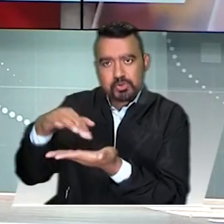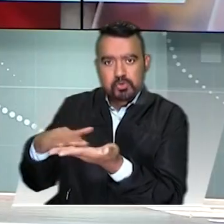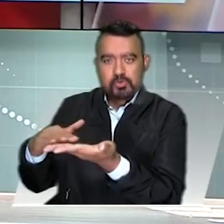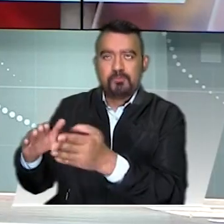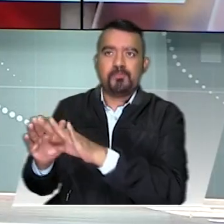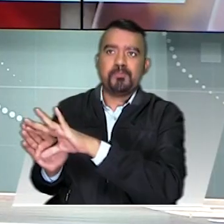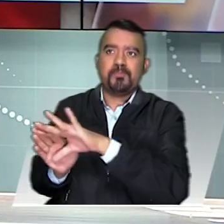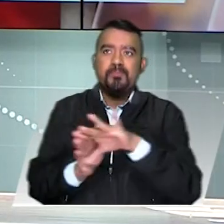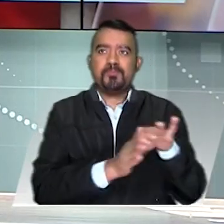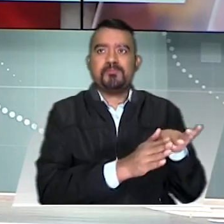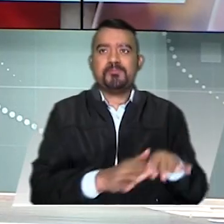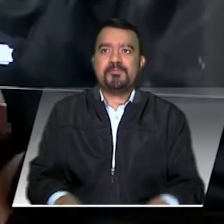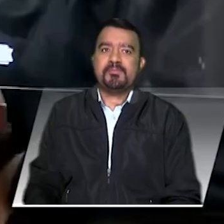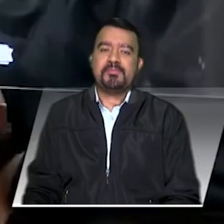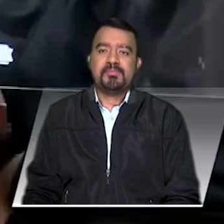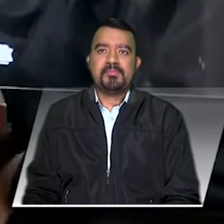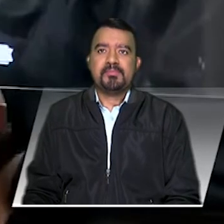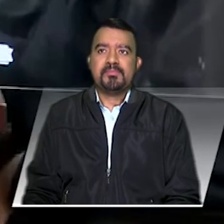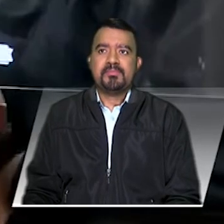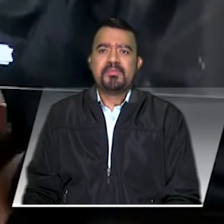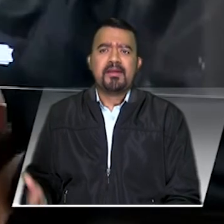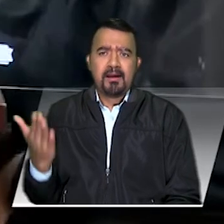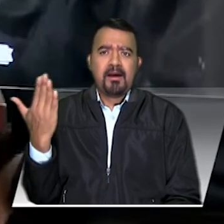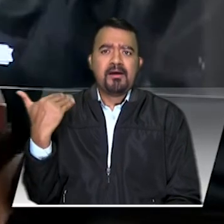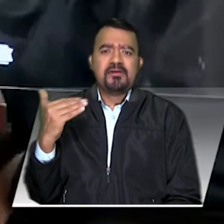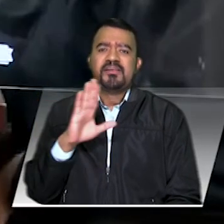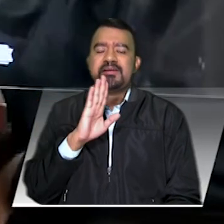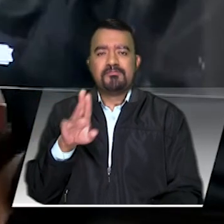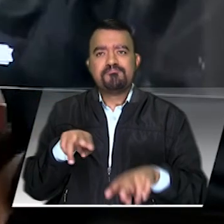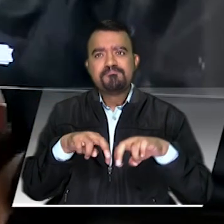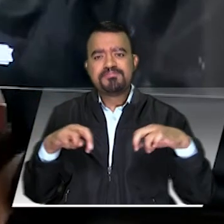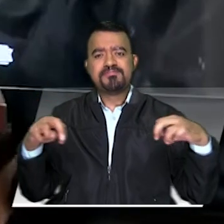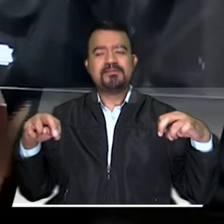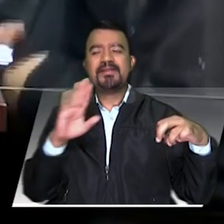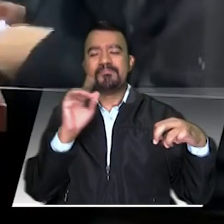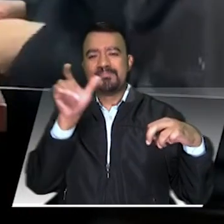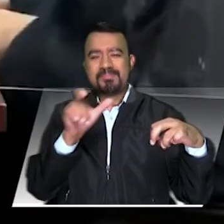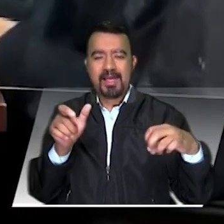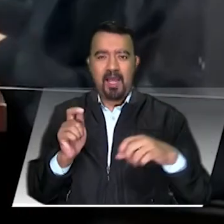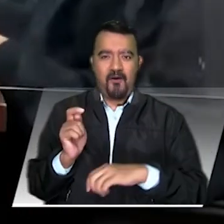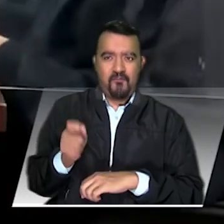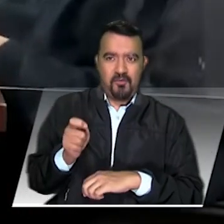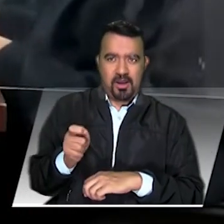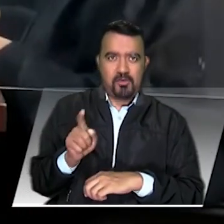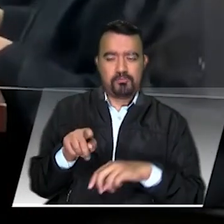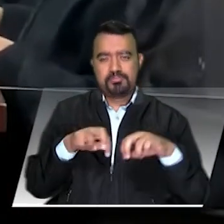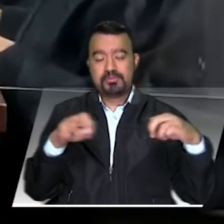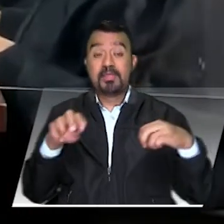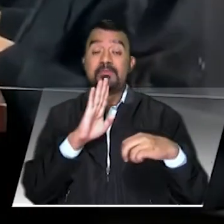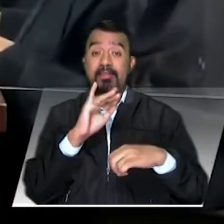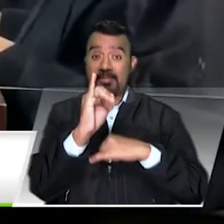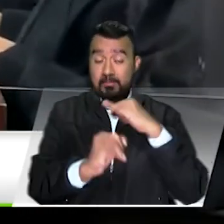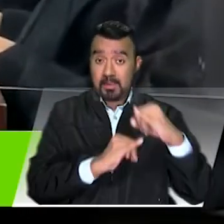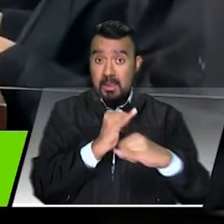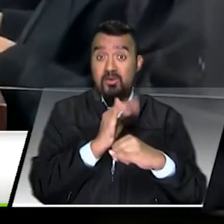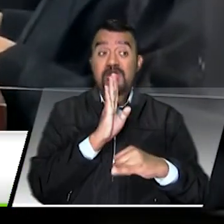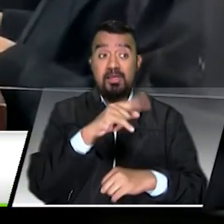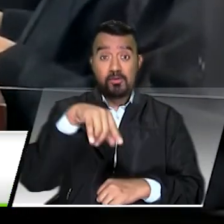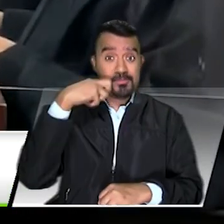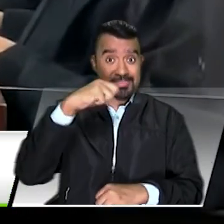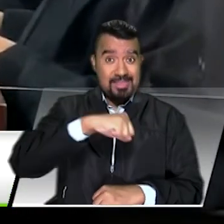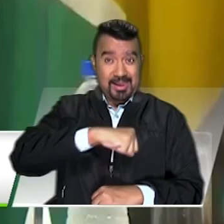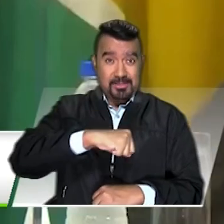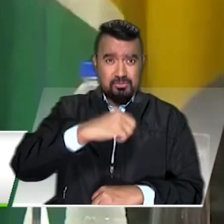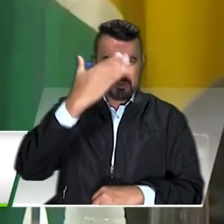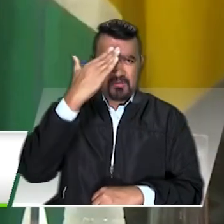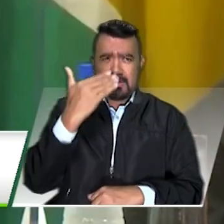en la última audiencia pública entre miembros de la corporación colectivo de abogados cájar y la corte interamericana de derechos humanos relacionada con